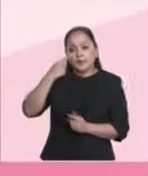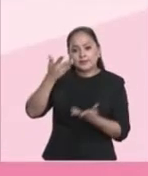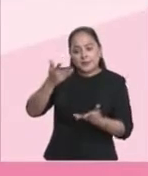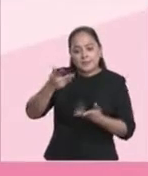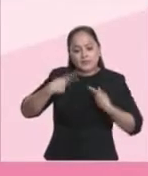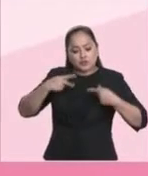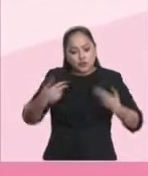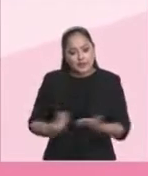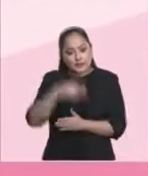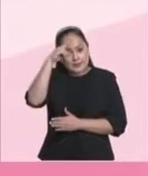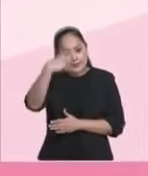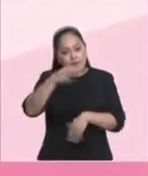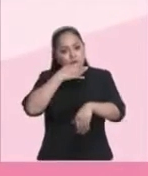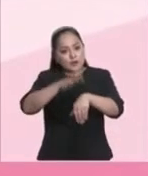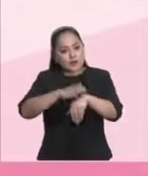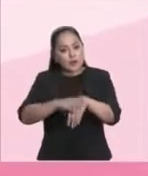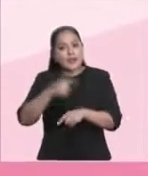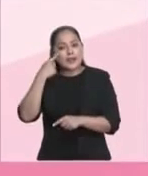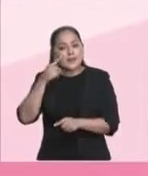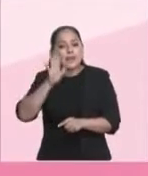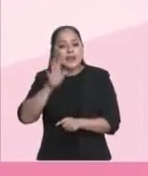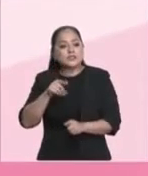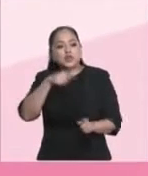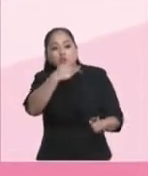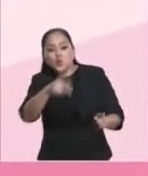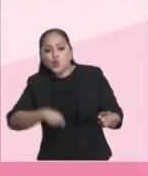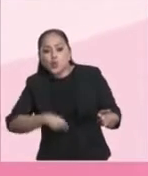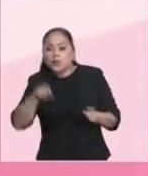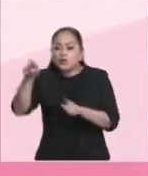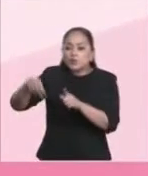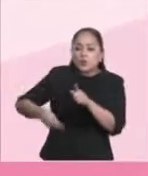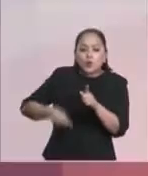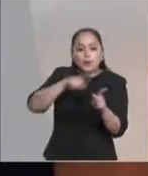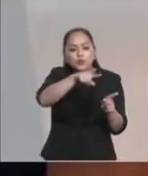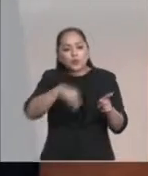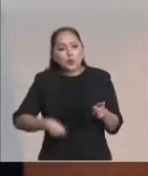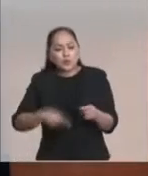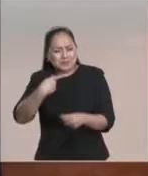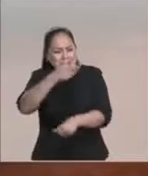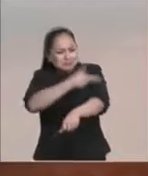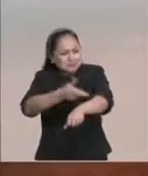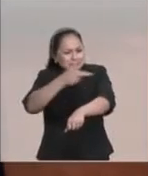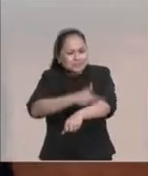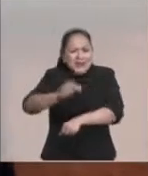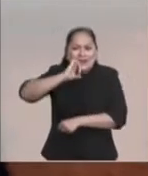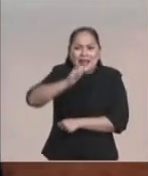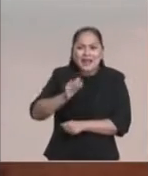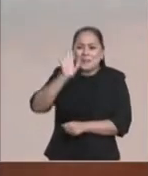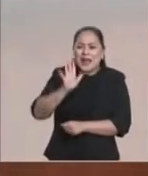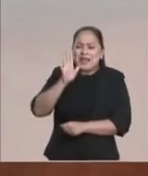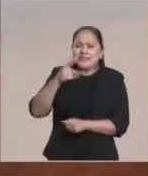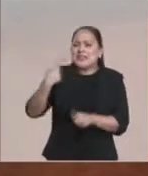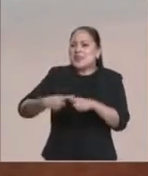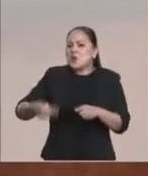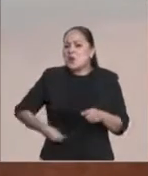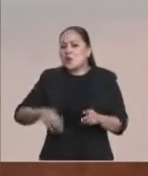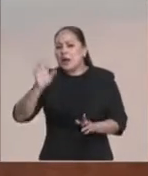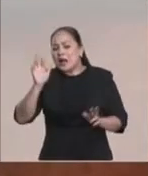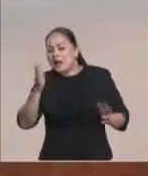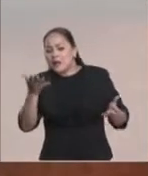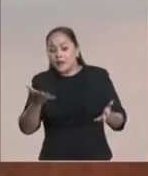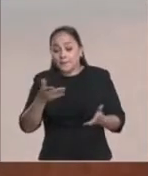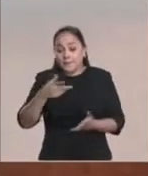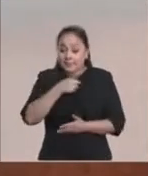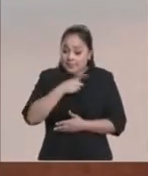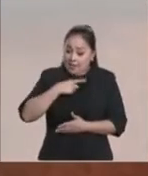aspirante independiente Jaime Rodríguez El Bronco, quien recordó ser víctima de la inseguridad y resaltó la muerte de su hijo. Su